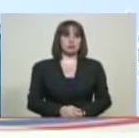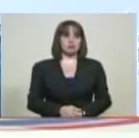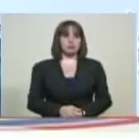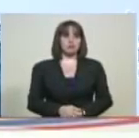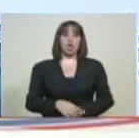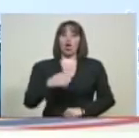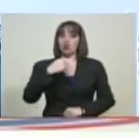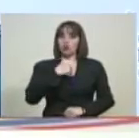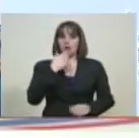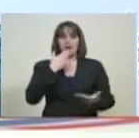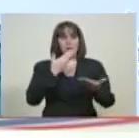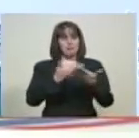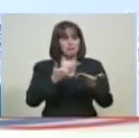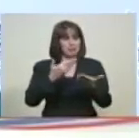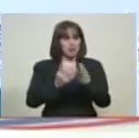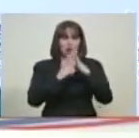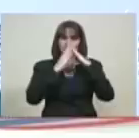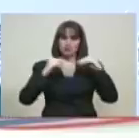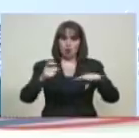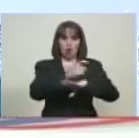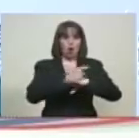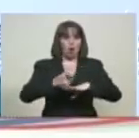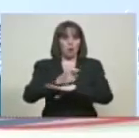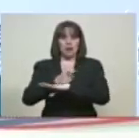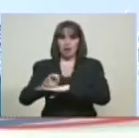y yo les pido a todos los gobernadores